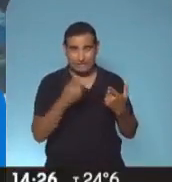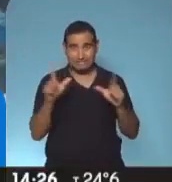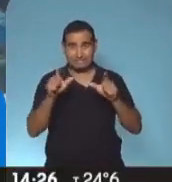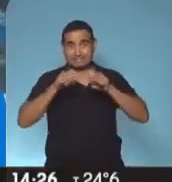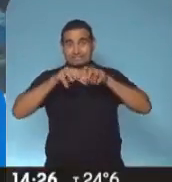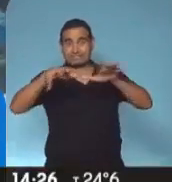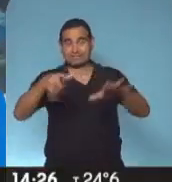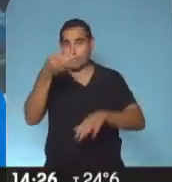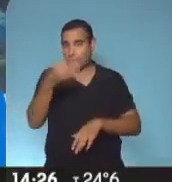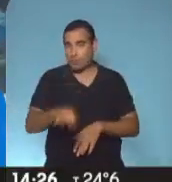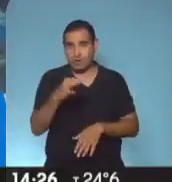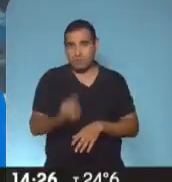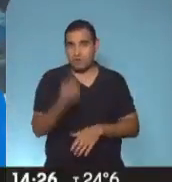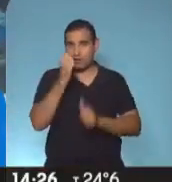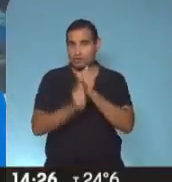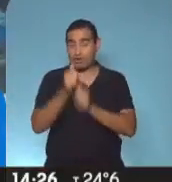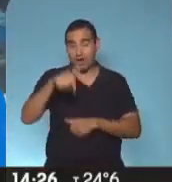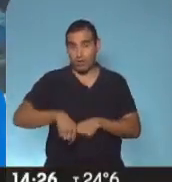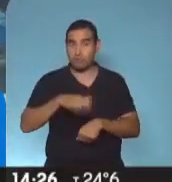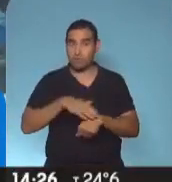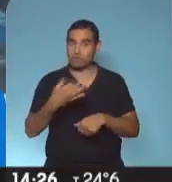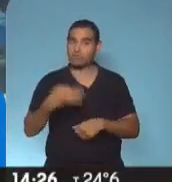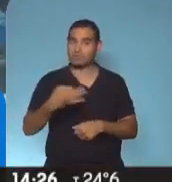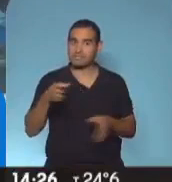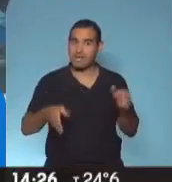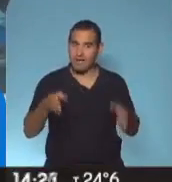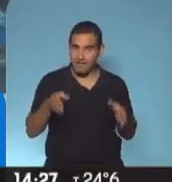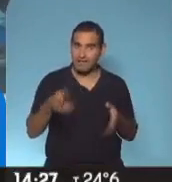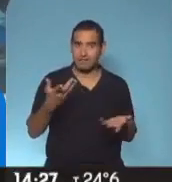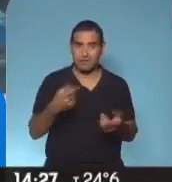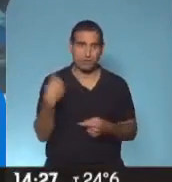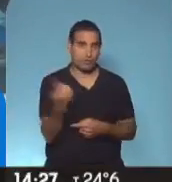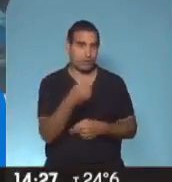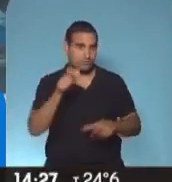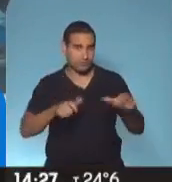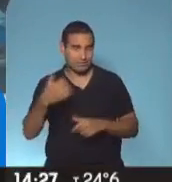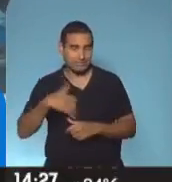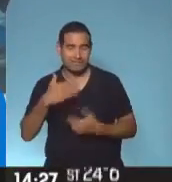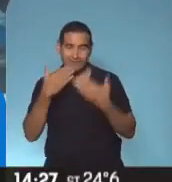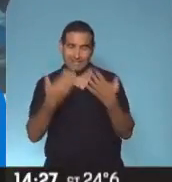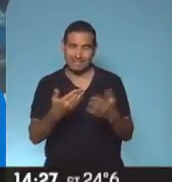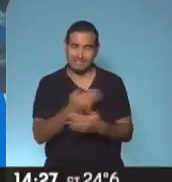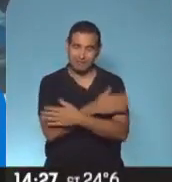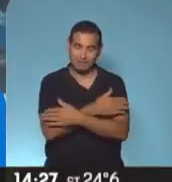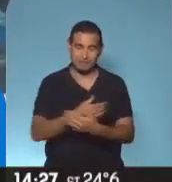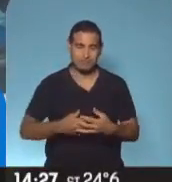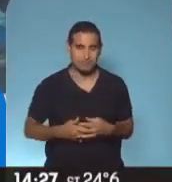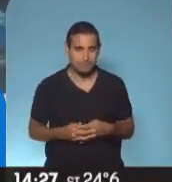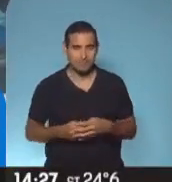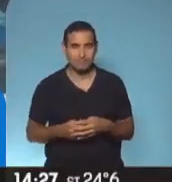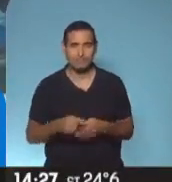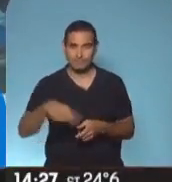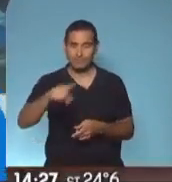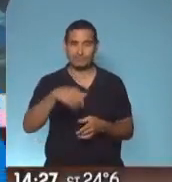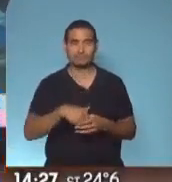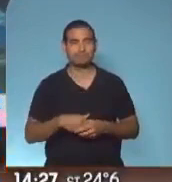transmisión única e histórica en un momento tan particular, tan especial para todos los argentinos. Gracias, Diego. Abrazo enorme. A